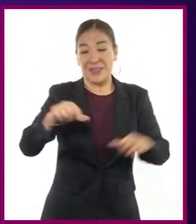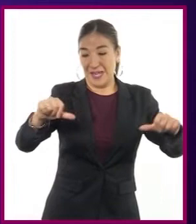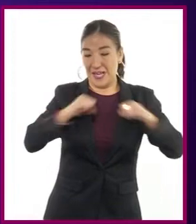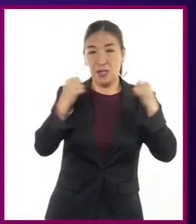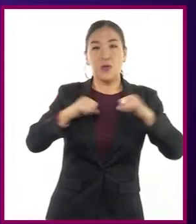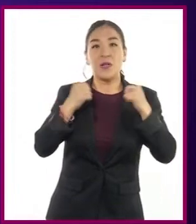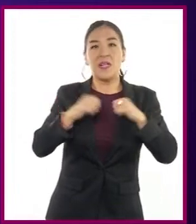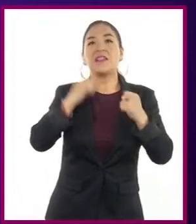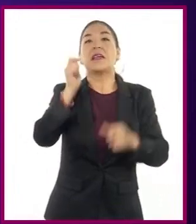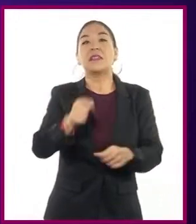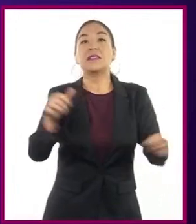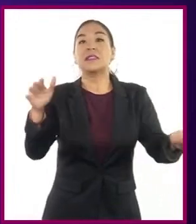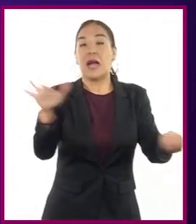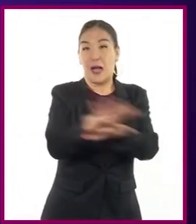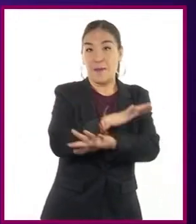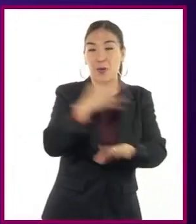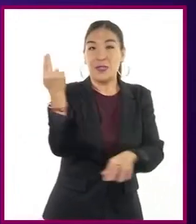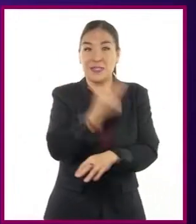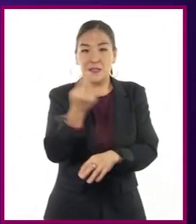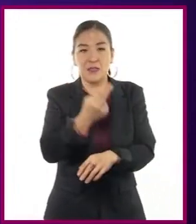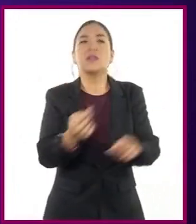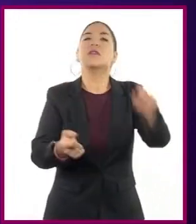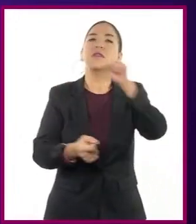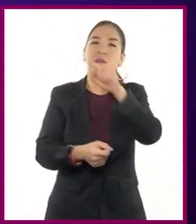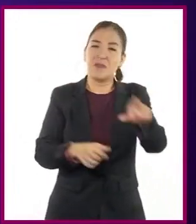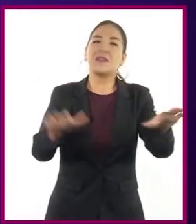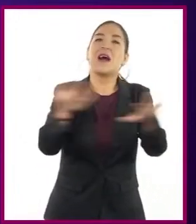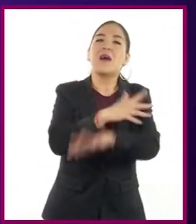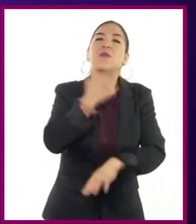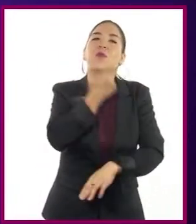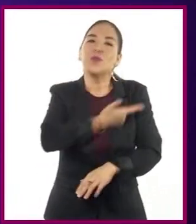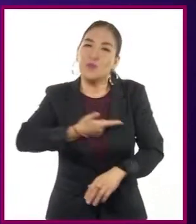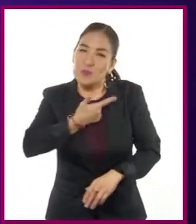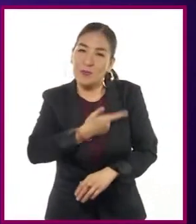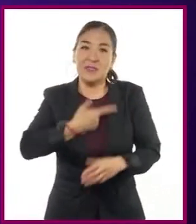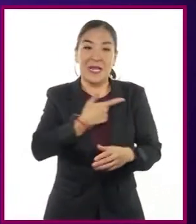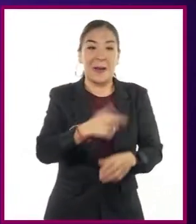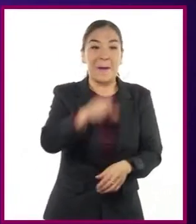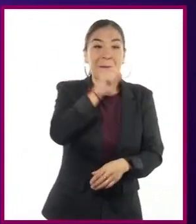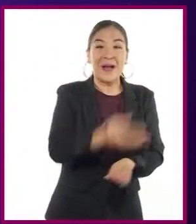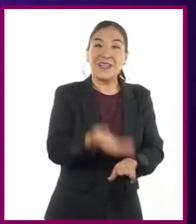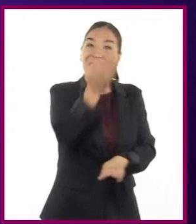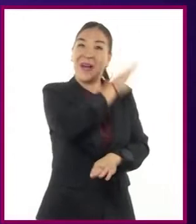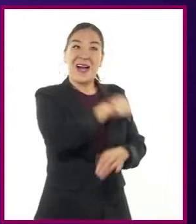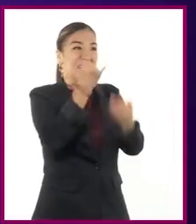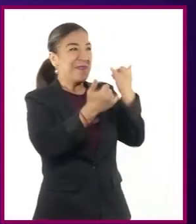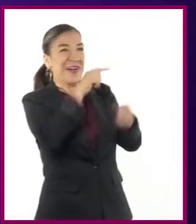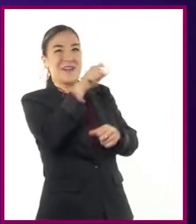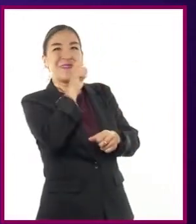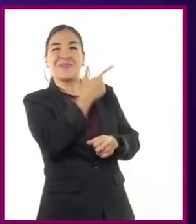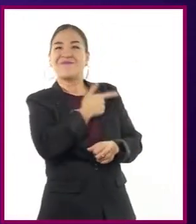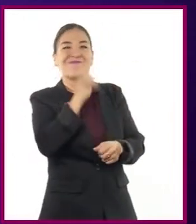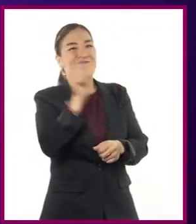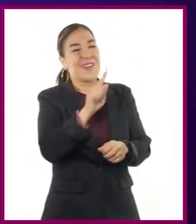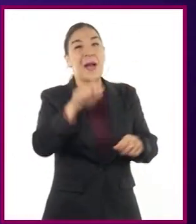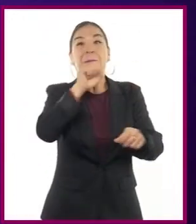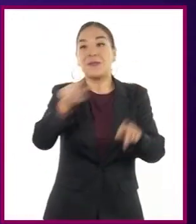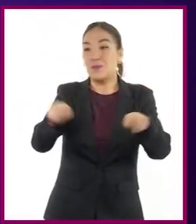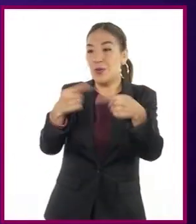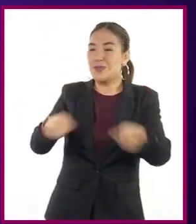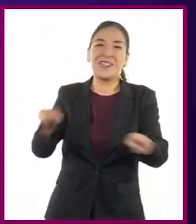no solo cambian nuestras necesidades, cambian también nuestros gustos. Ya no nos gustan los mismos juegos, ni la misma música ni